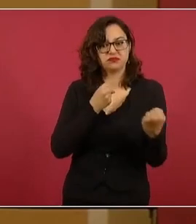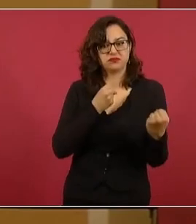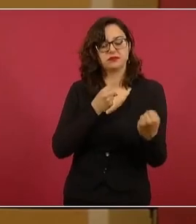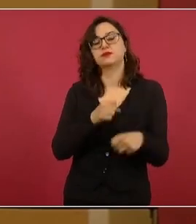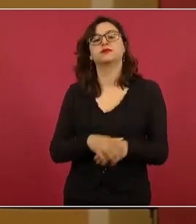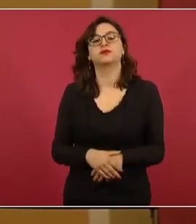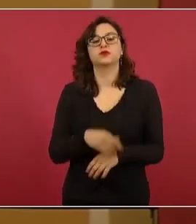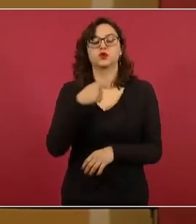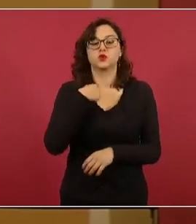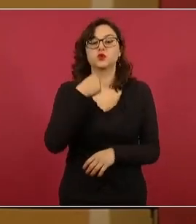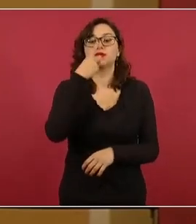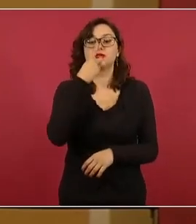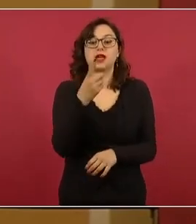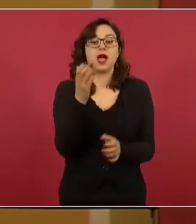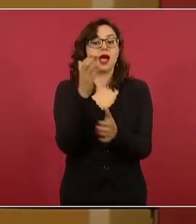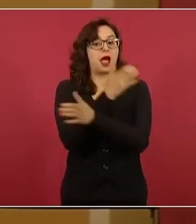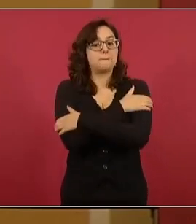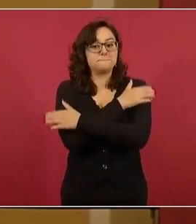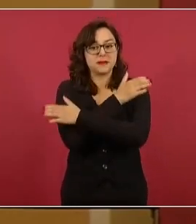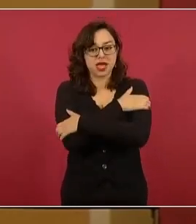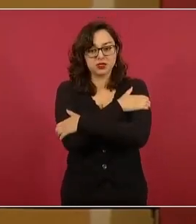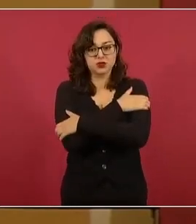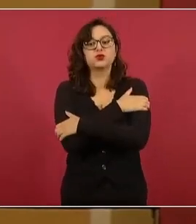abrazos, no balazos.